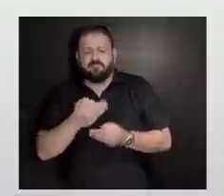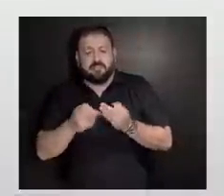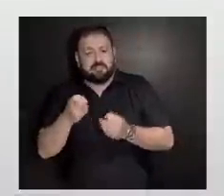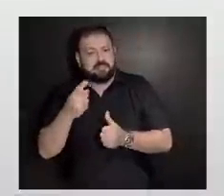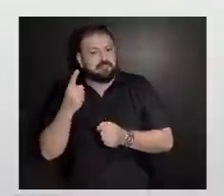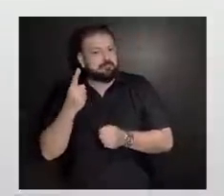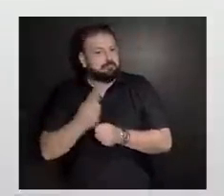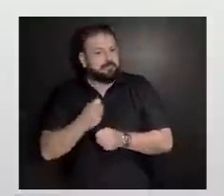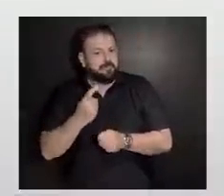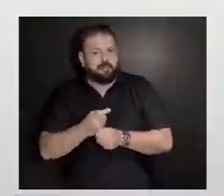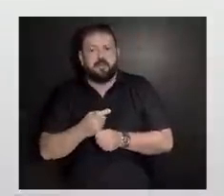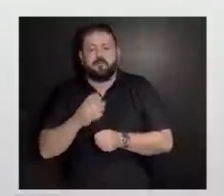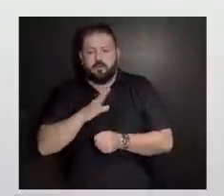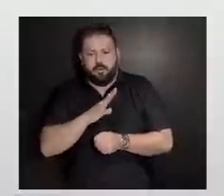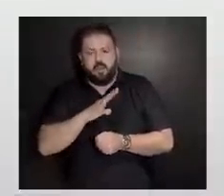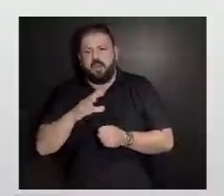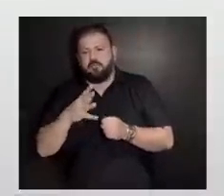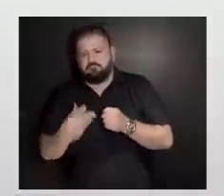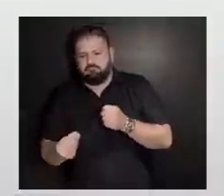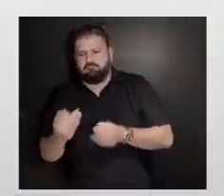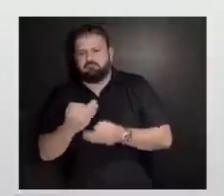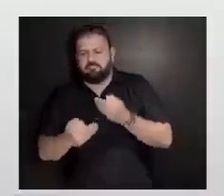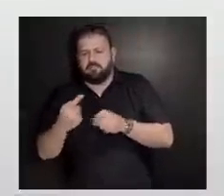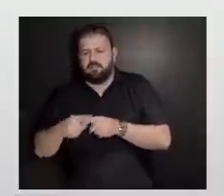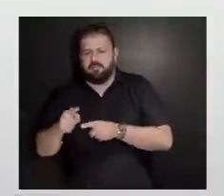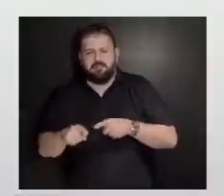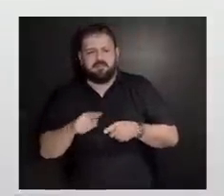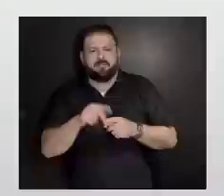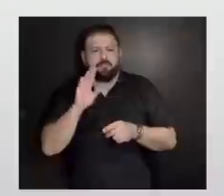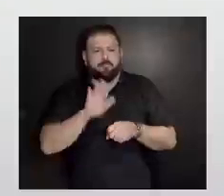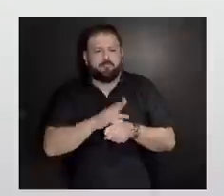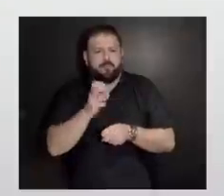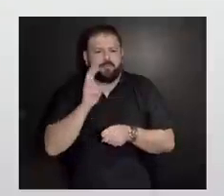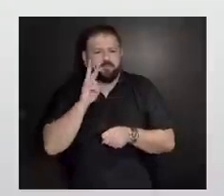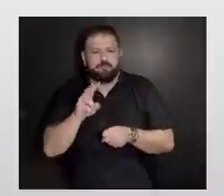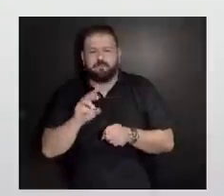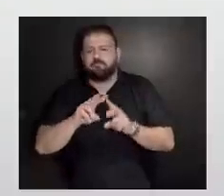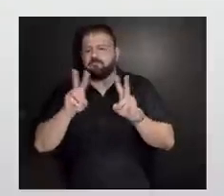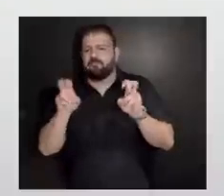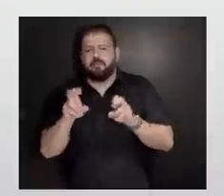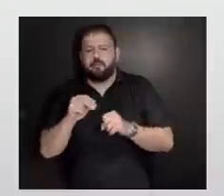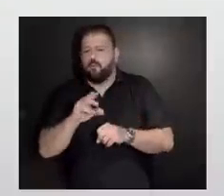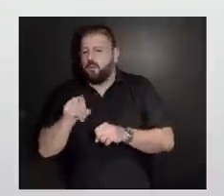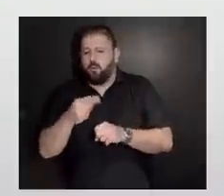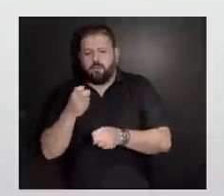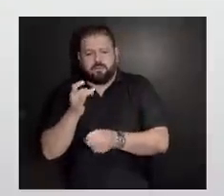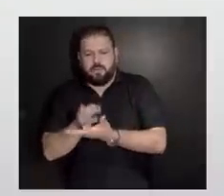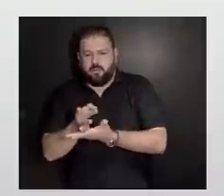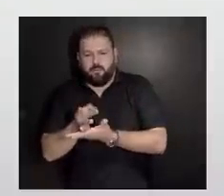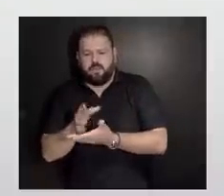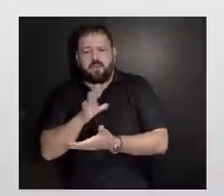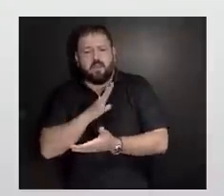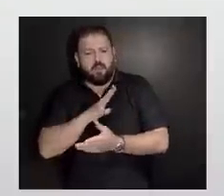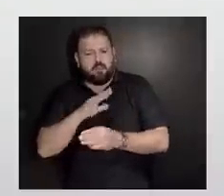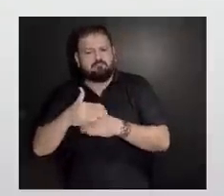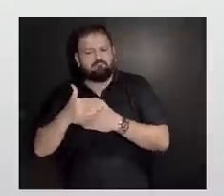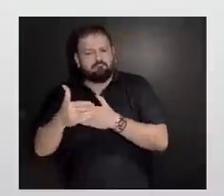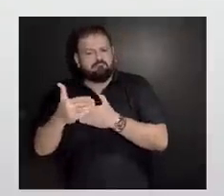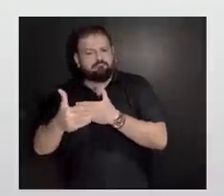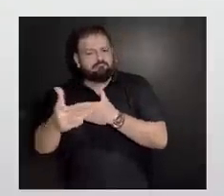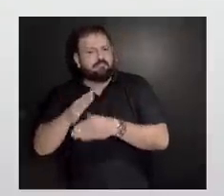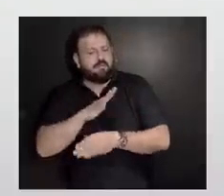principal, pero no la única. Aquí quisimos poner entre paréntesis esto, que no es la única, porque más adelante vamos a